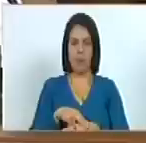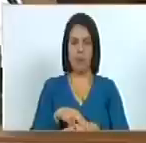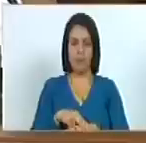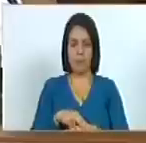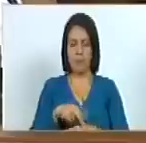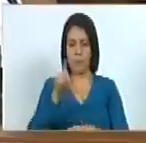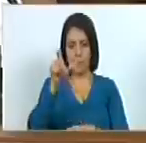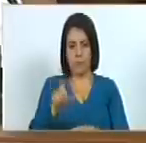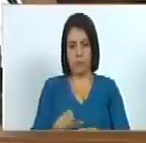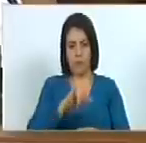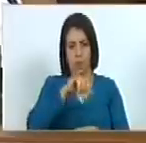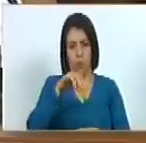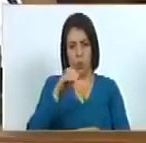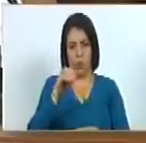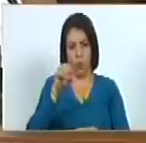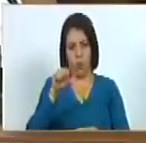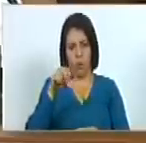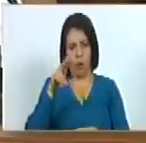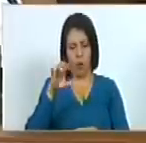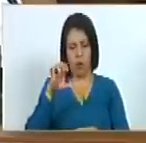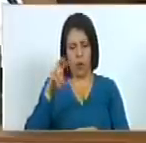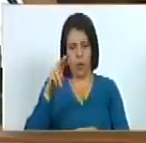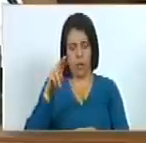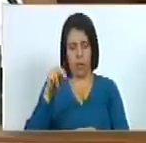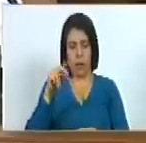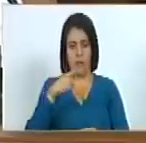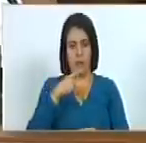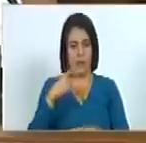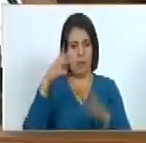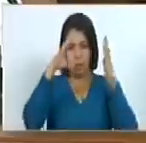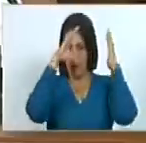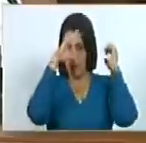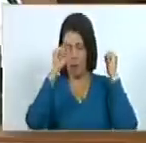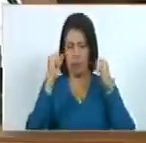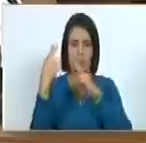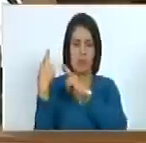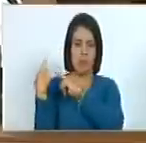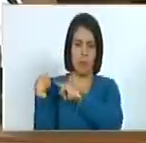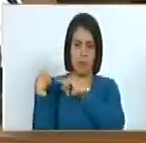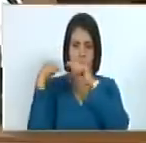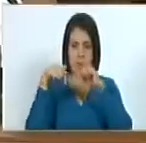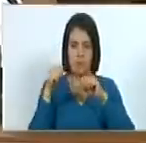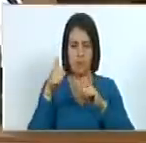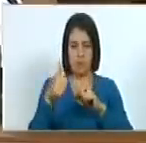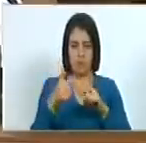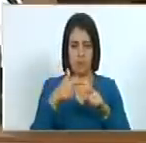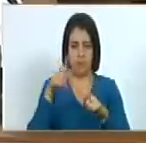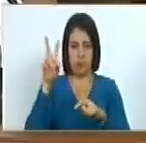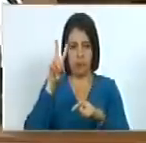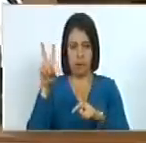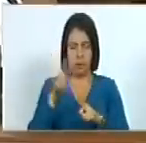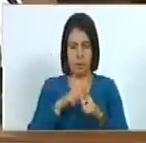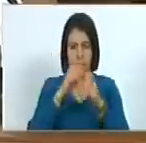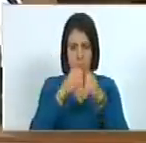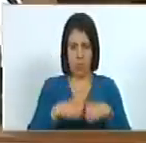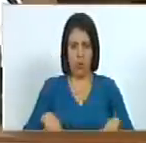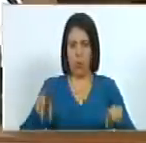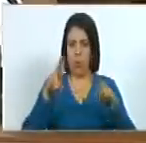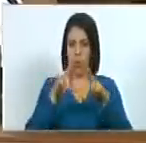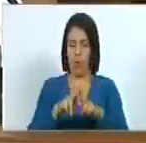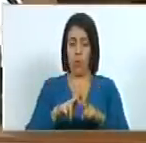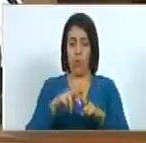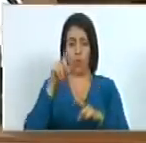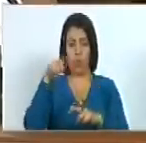el ciudadano Joaquín Pérez Ayestarán, embajador representante alterno de Venezuela ante las Naciones